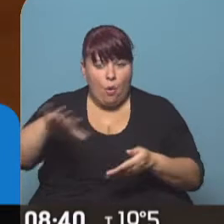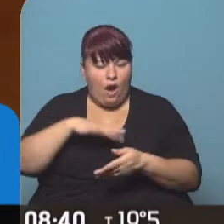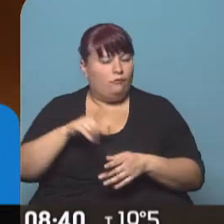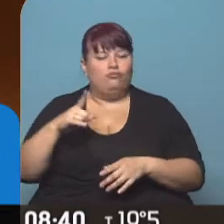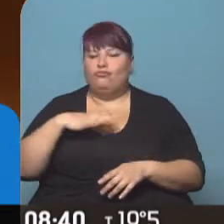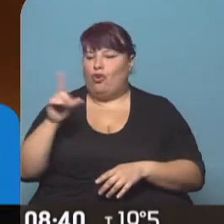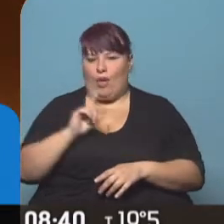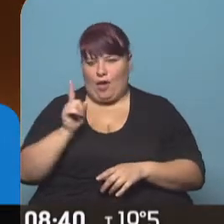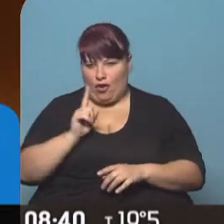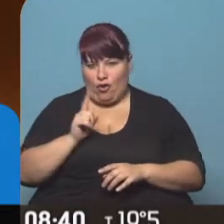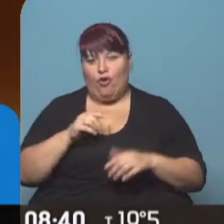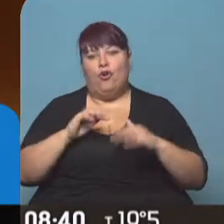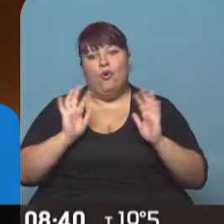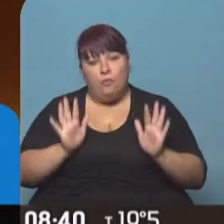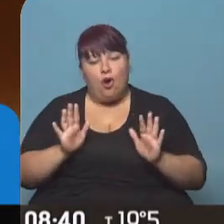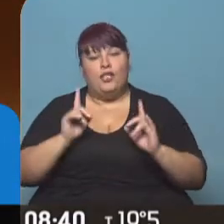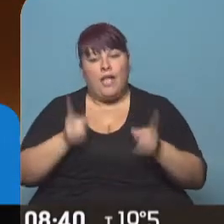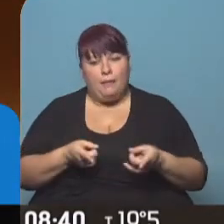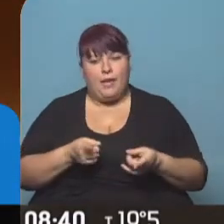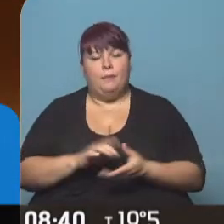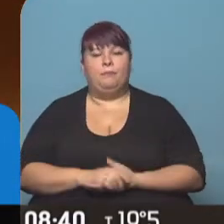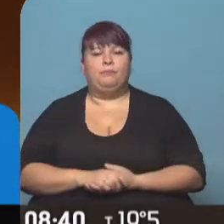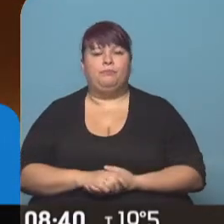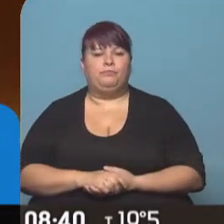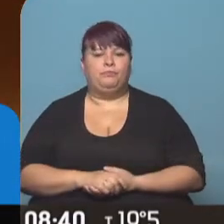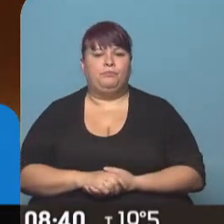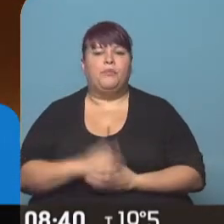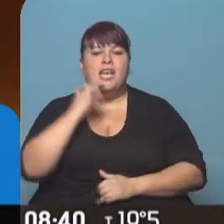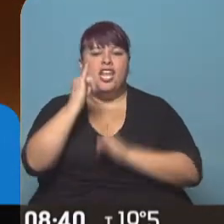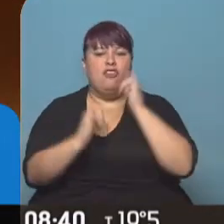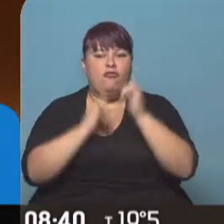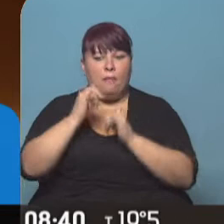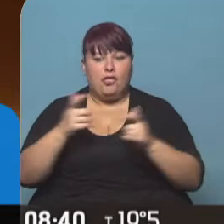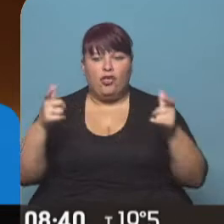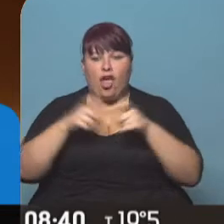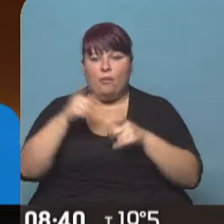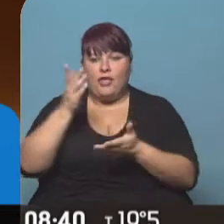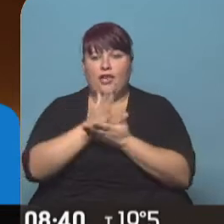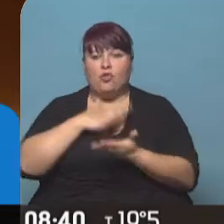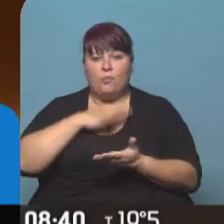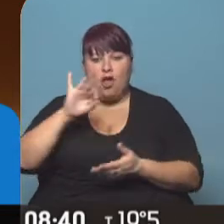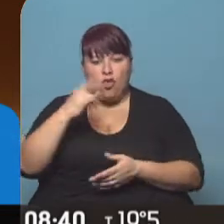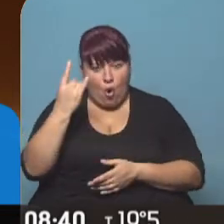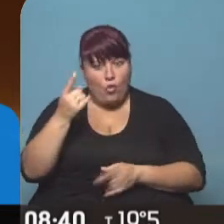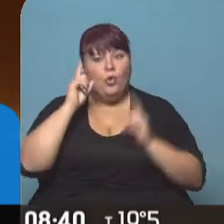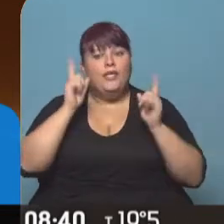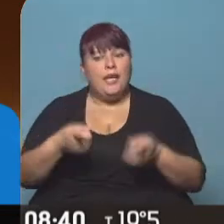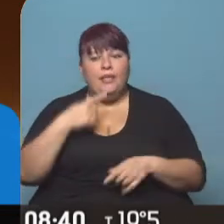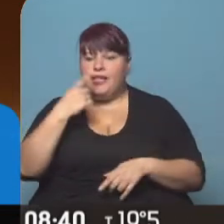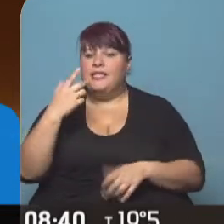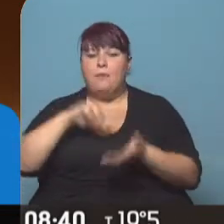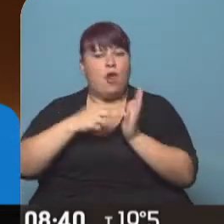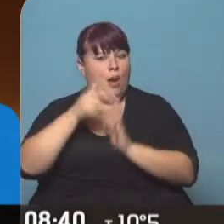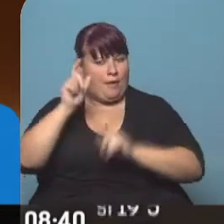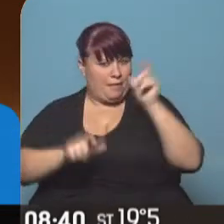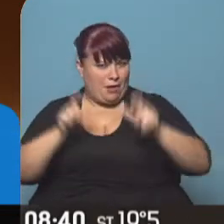todavía no por eso incluso hay un informe del alto comisionado de los derechos humanos de la onu donde también dice que hay crisis